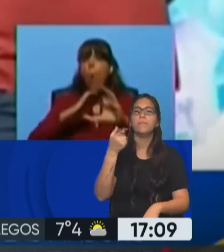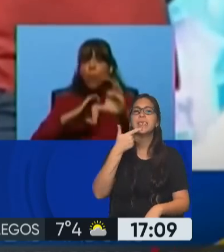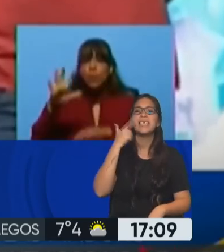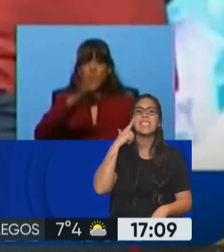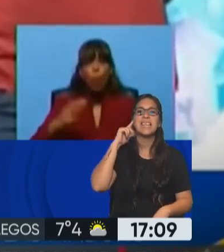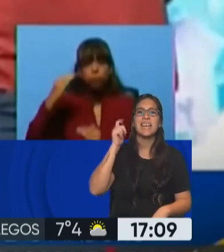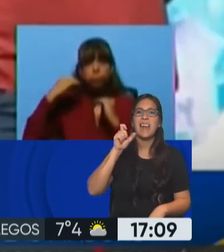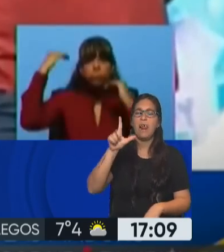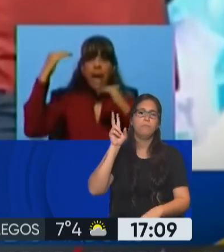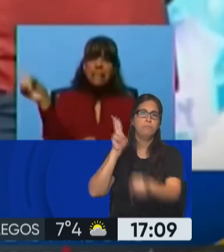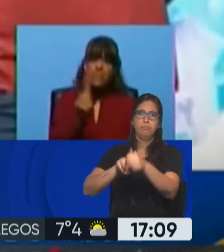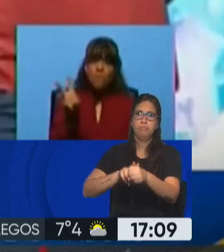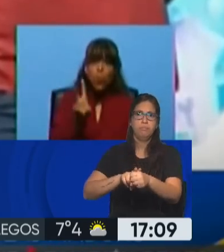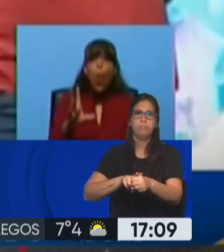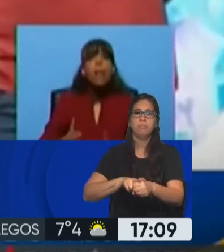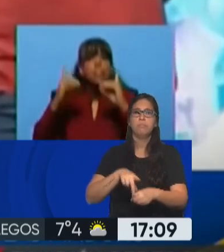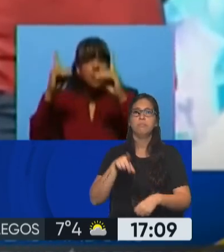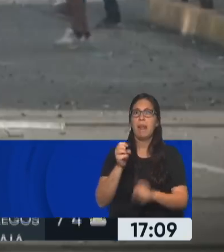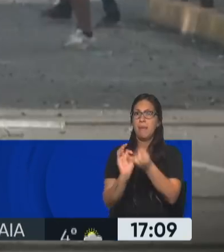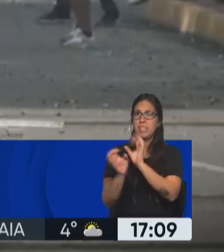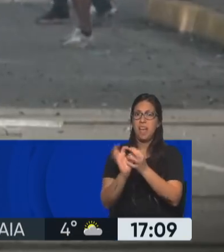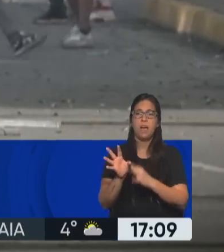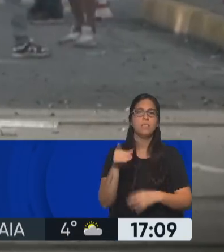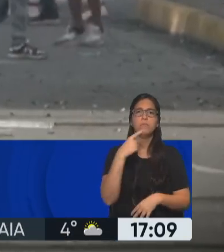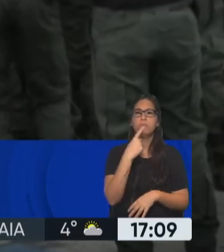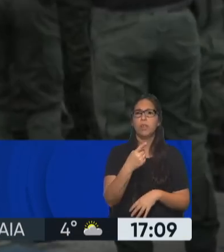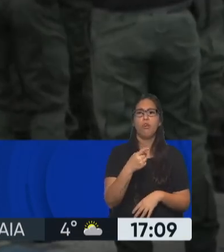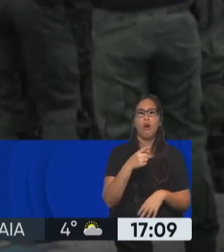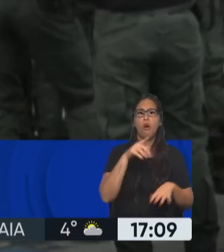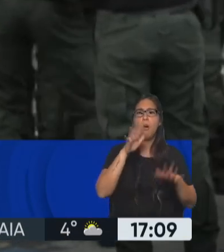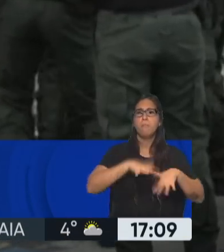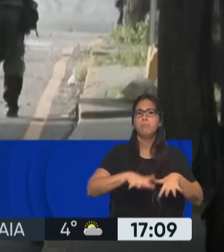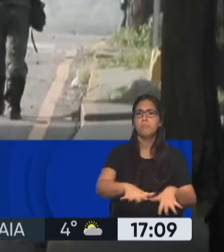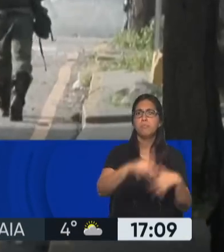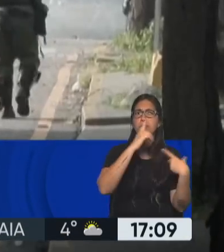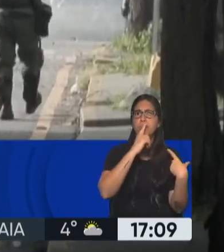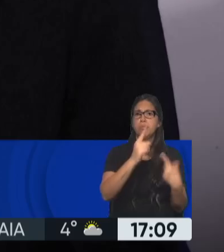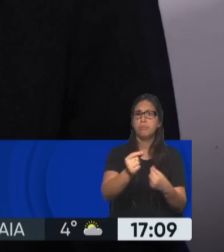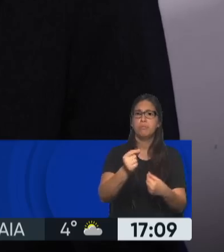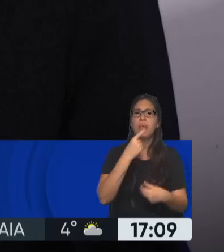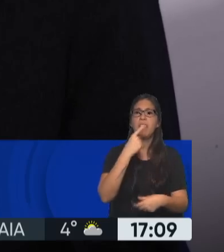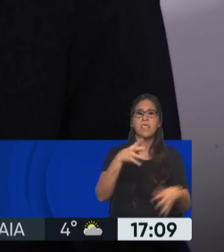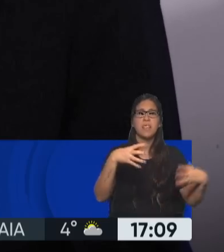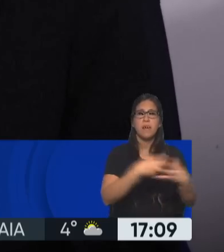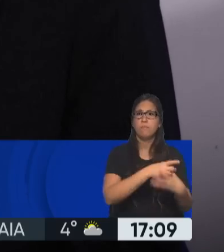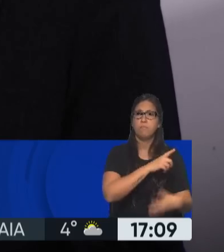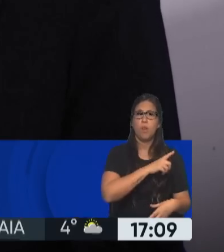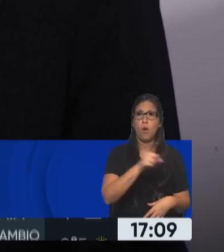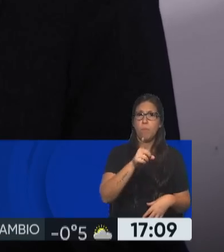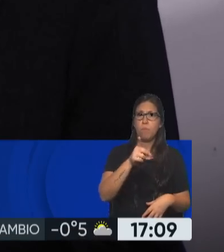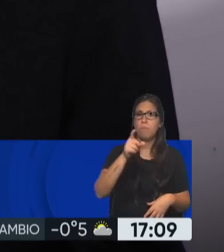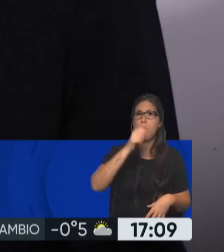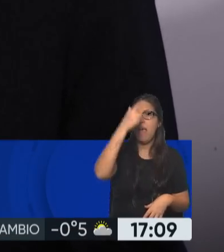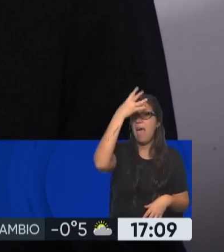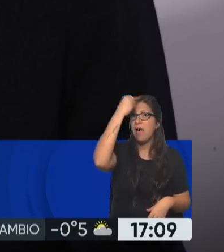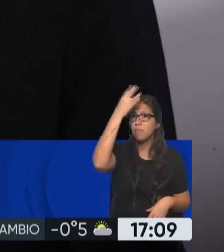por su parte, instó a profundizar la mano dura contra las protestas y los referentes opositores que insisten en el triunfo de Edmundo González Urrutia en los comicios